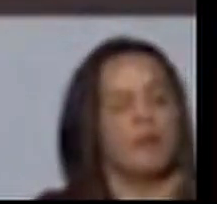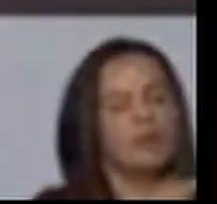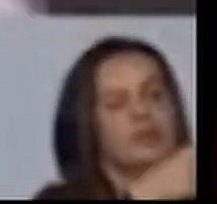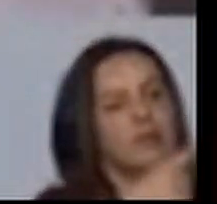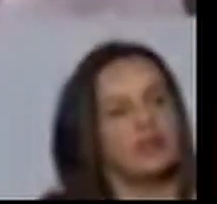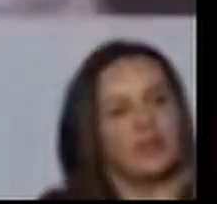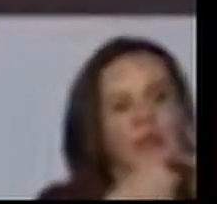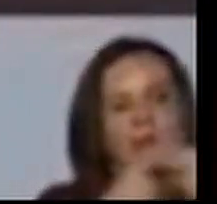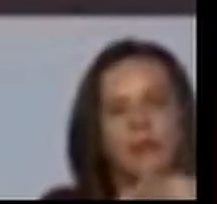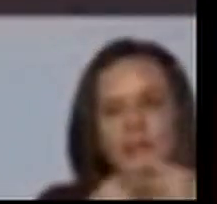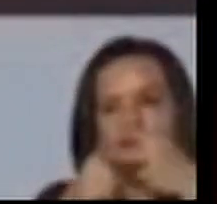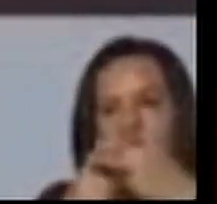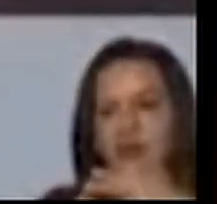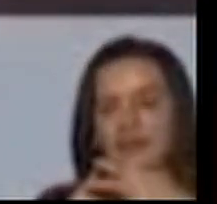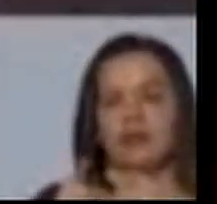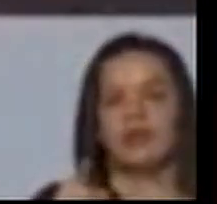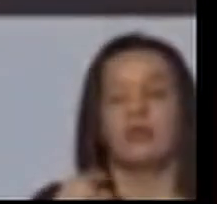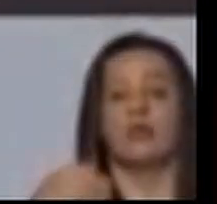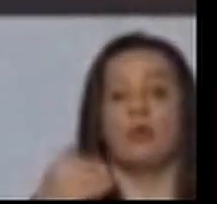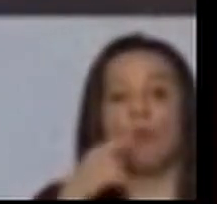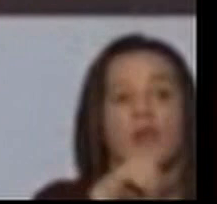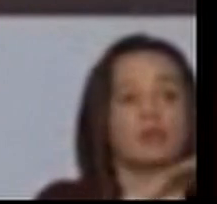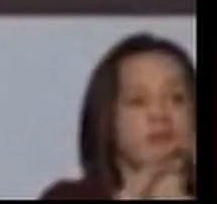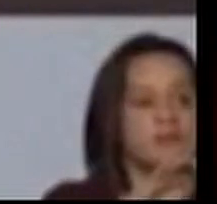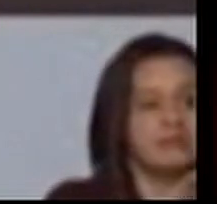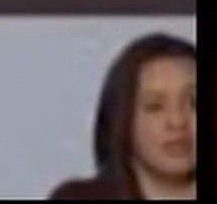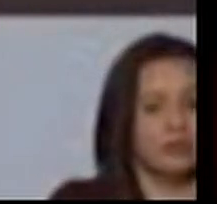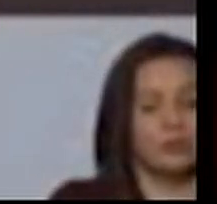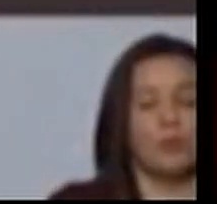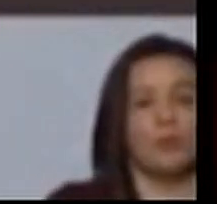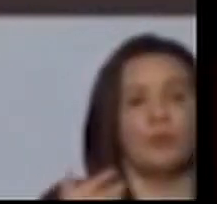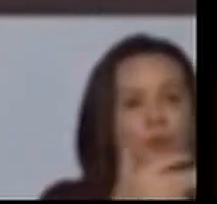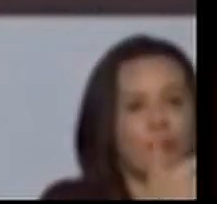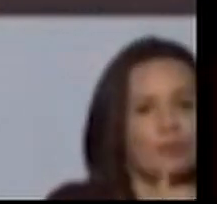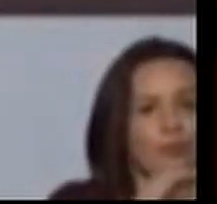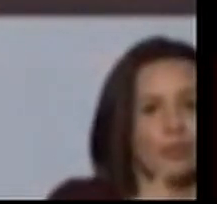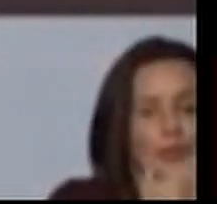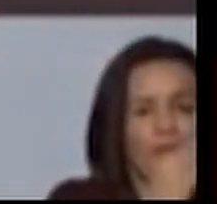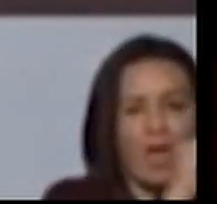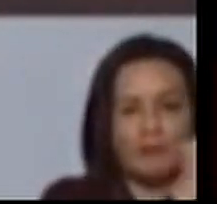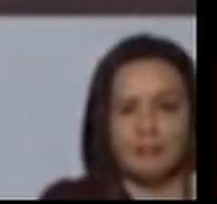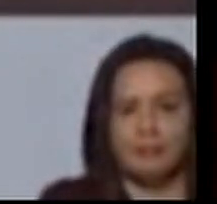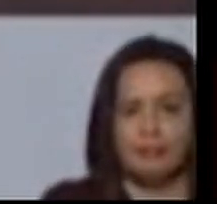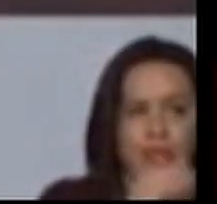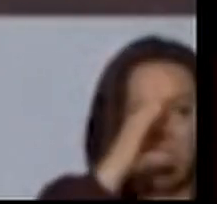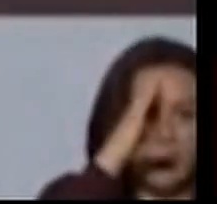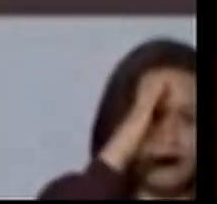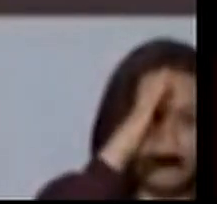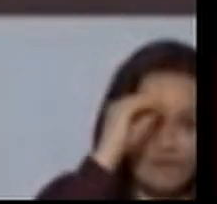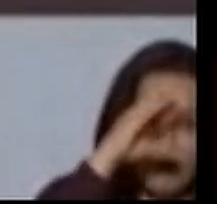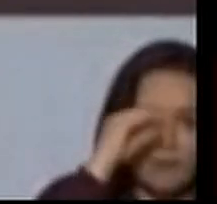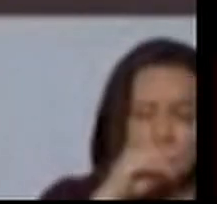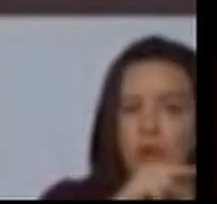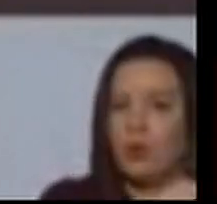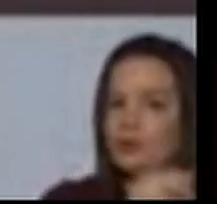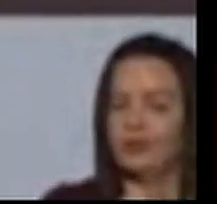un crédito por aquí, otro por acá y otro por allá, y cuando el centro viene a recopilar toda esta información no tiene la posibilidad de hacerlo.